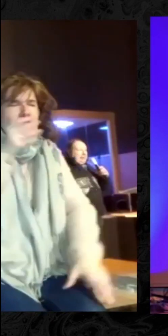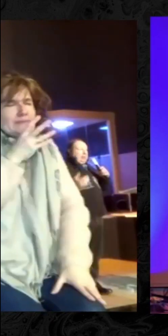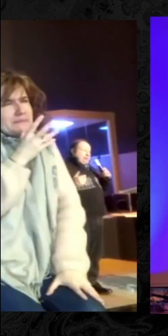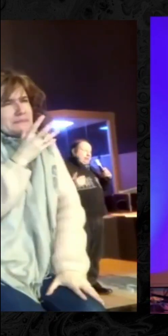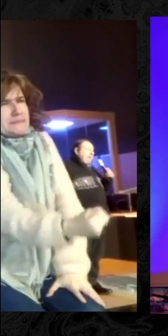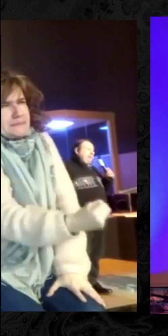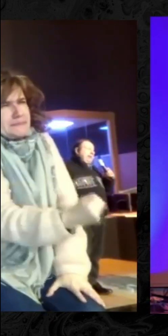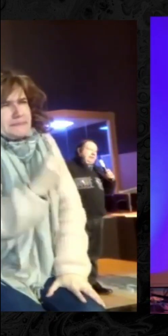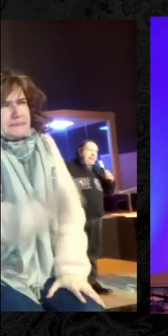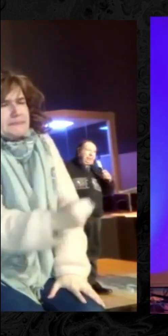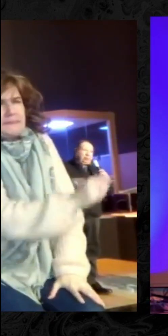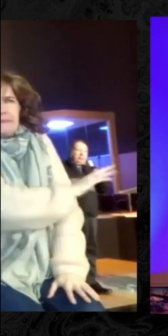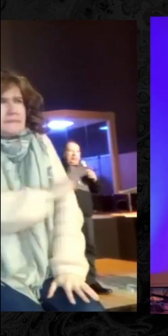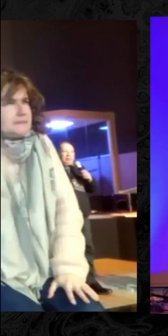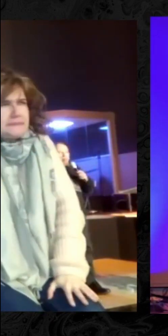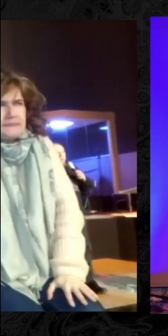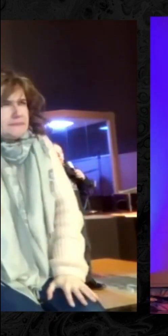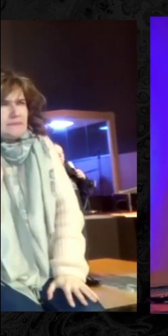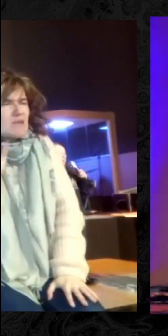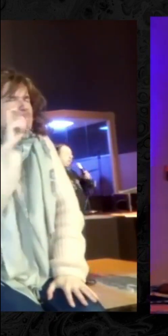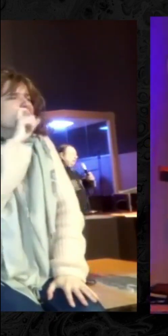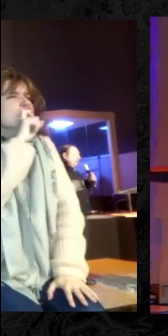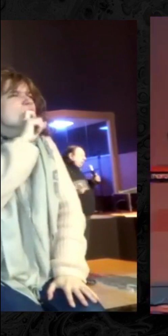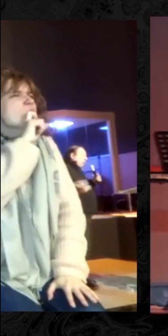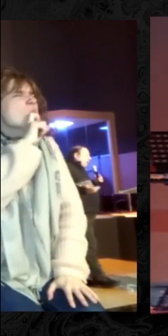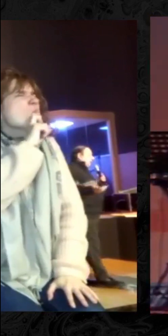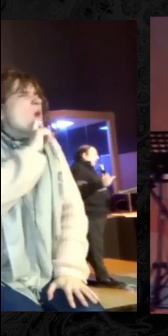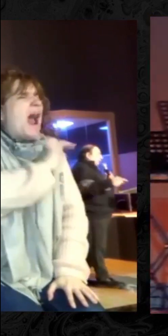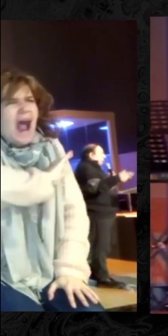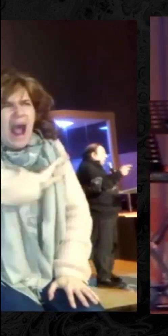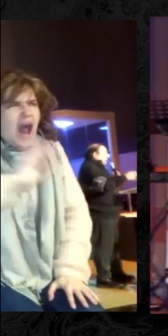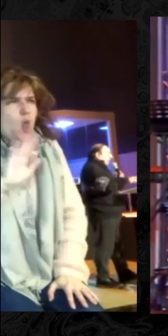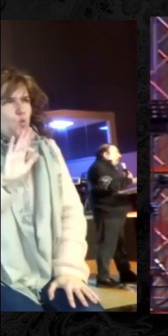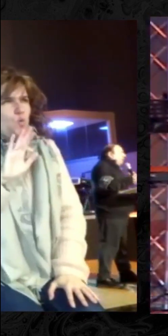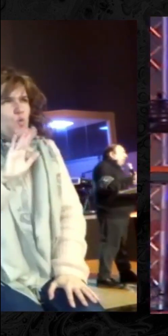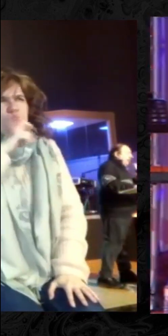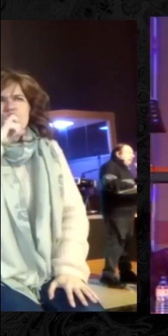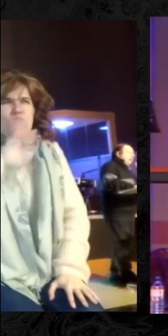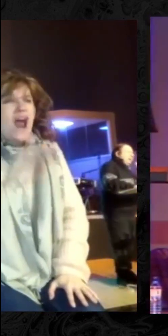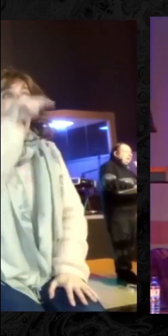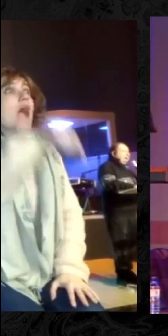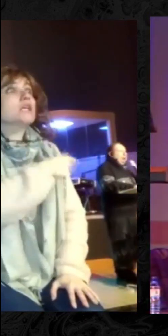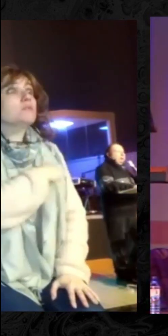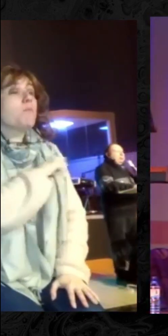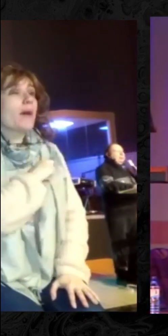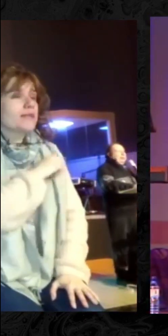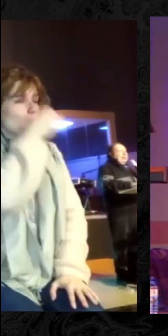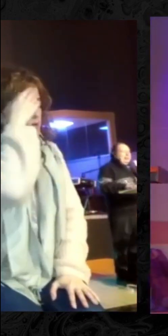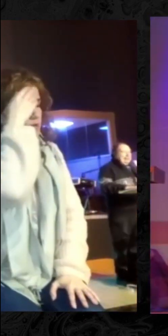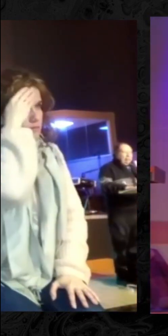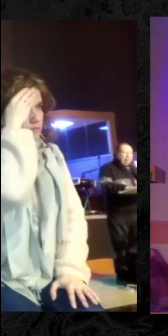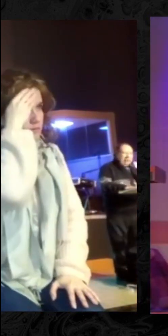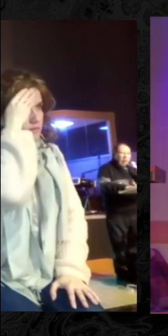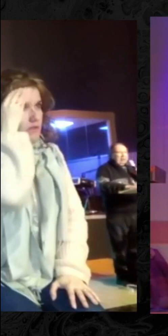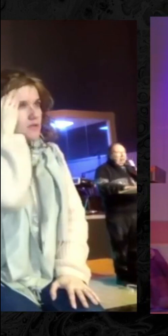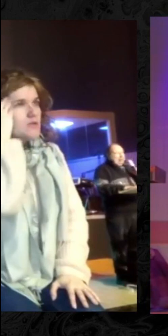hacían Es verdad que en ese tiempo también hubo muchas cosas horrorosas de persecución aquí en España la inquisición que